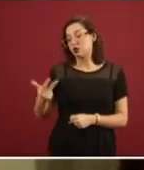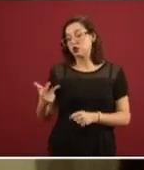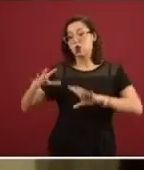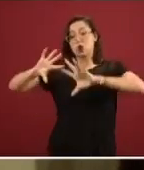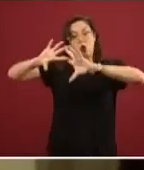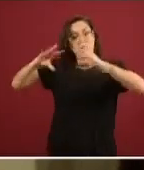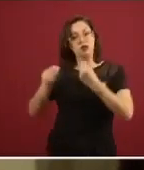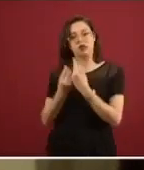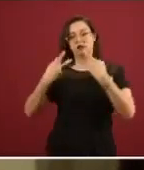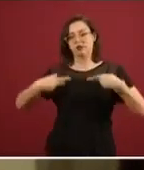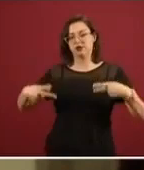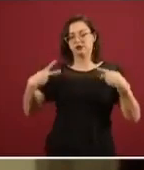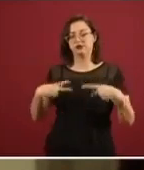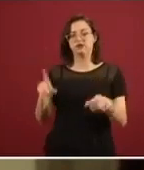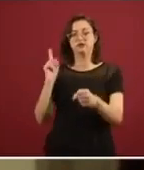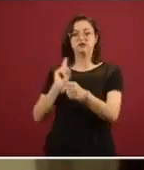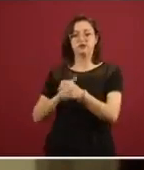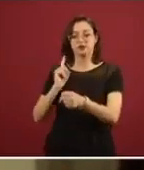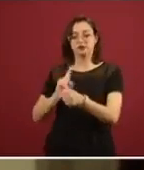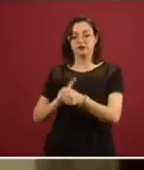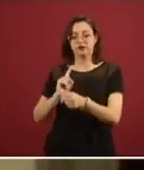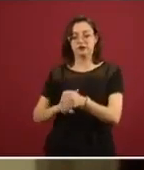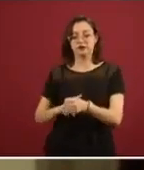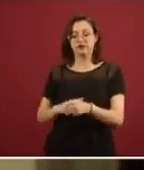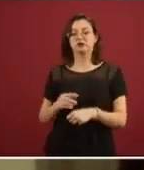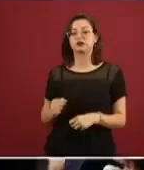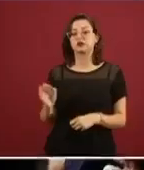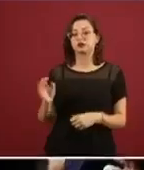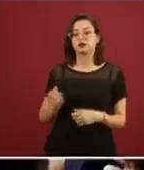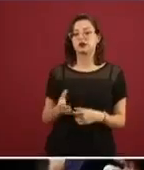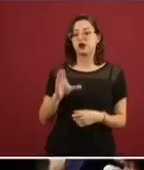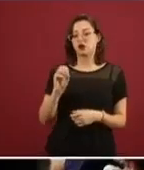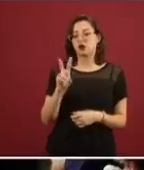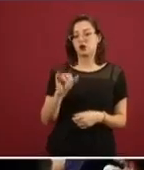total de las personas que realmente han enfermado